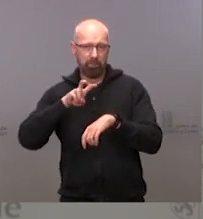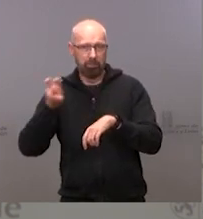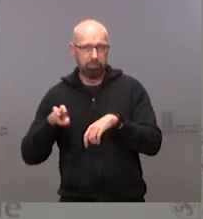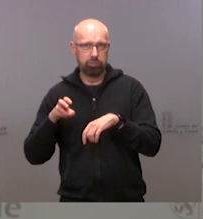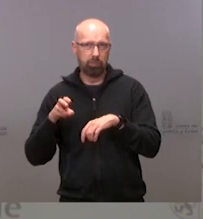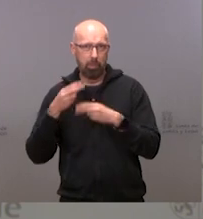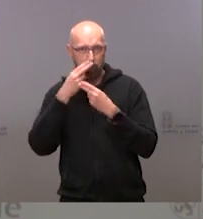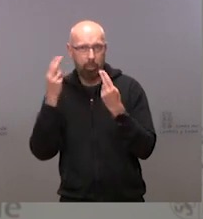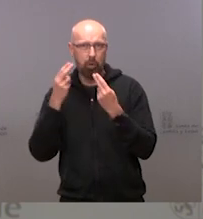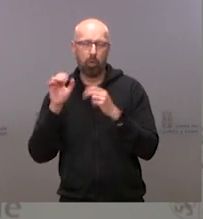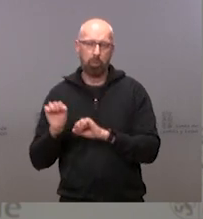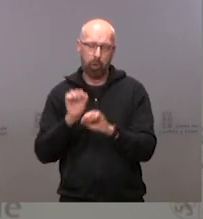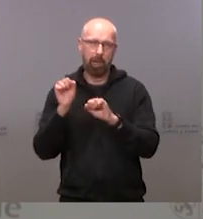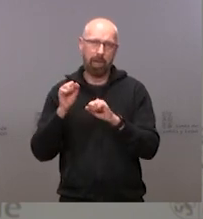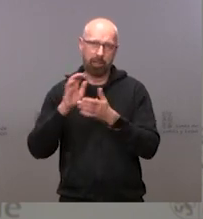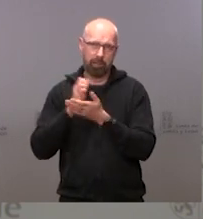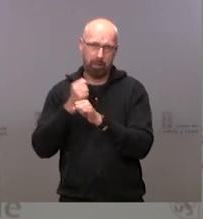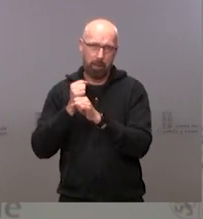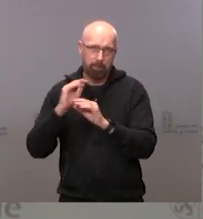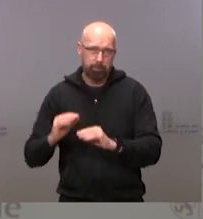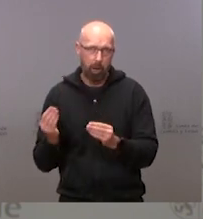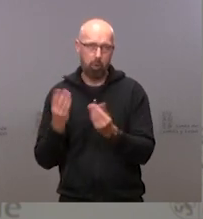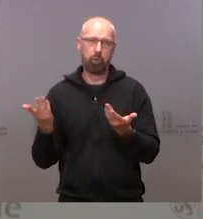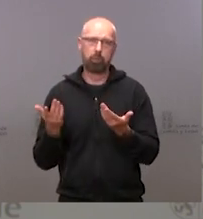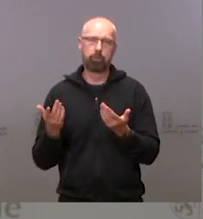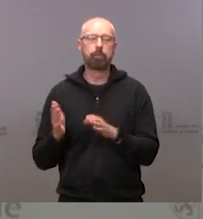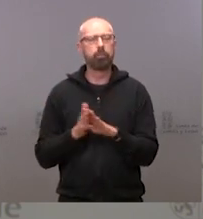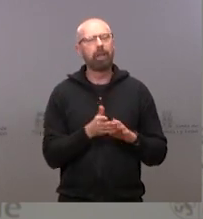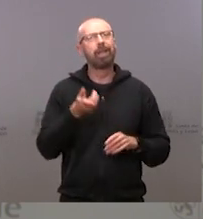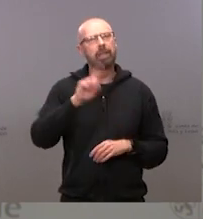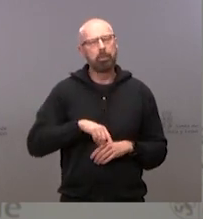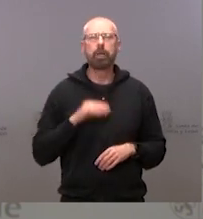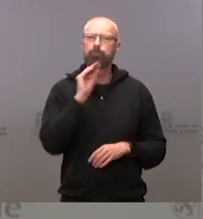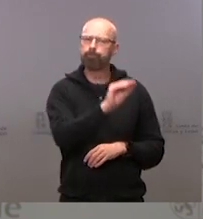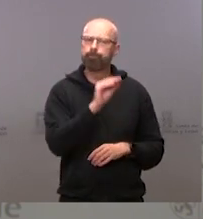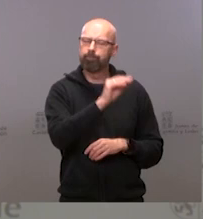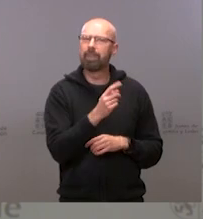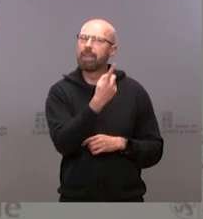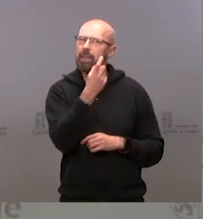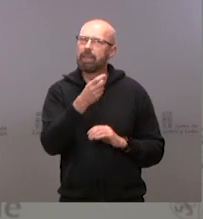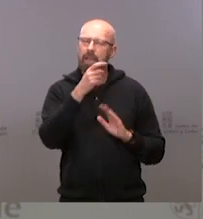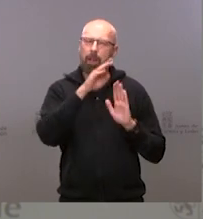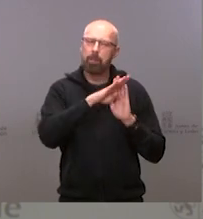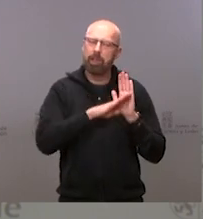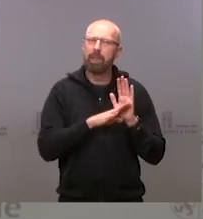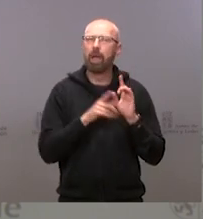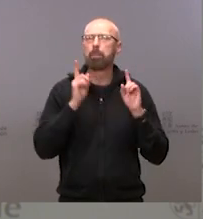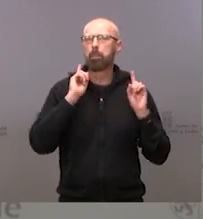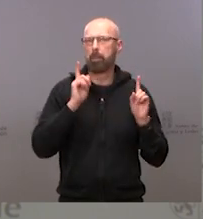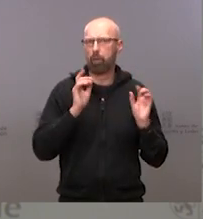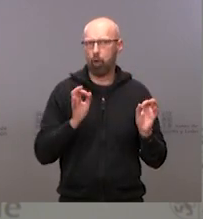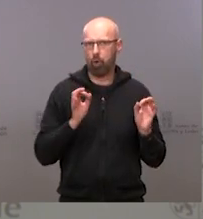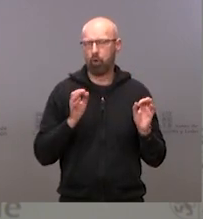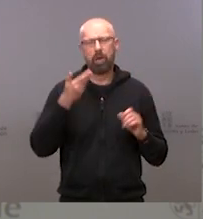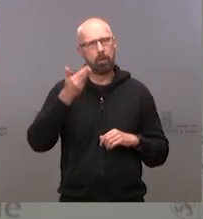relevante e importante hemos insistido también en la necesidad de esas medidas de prevención que son muy importantes